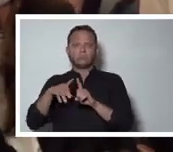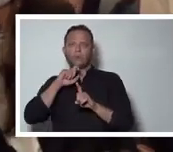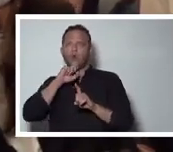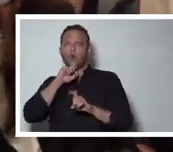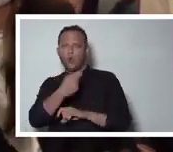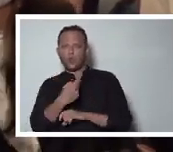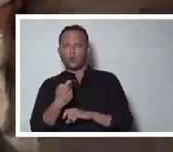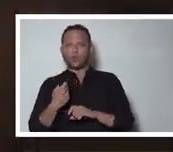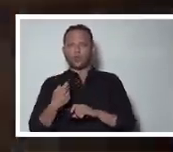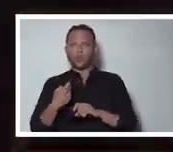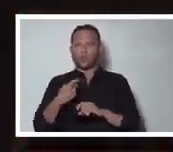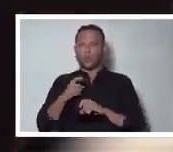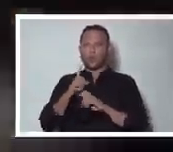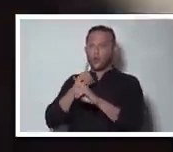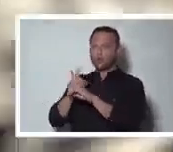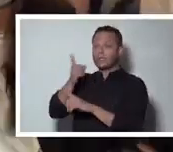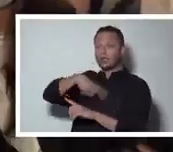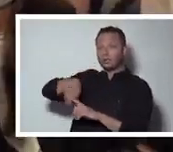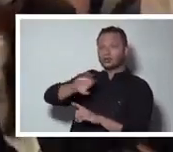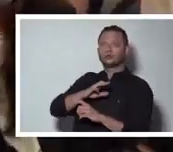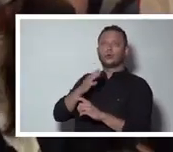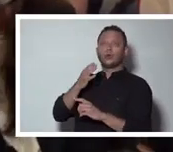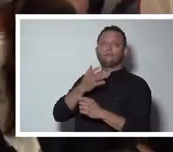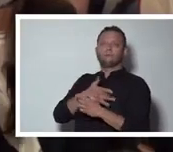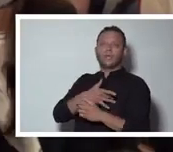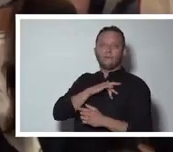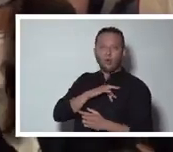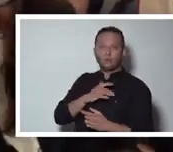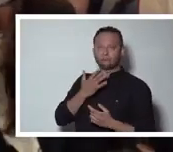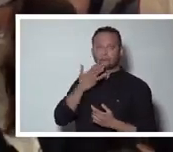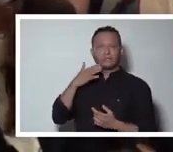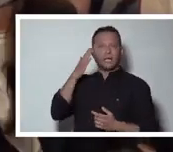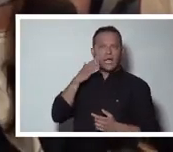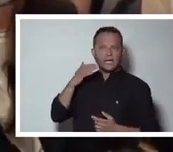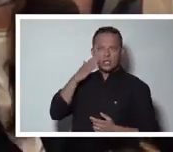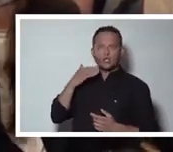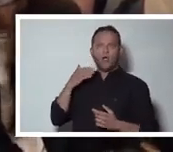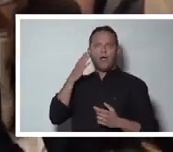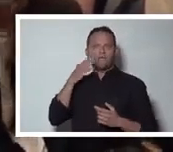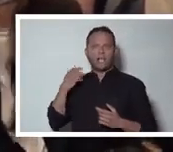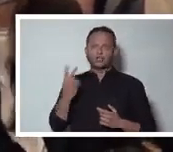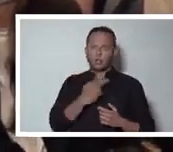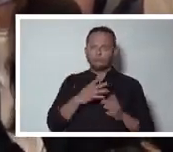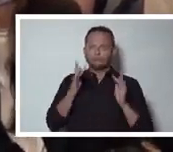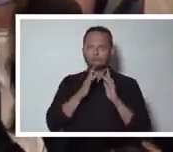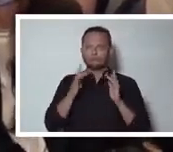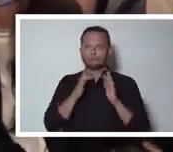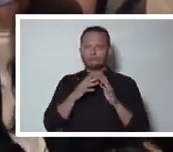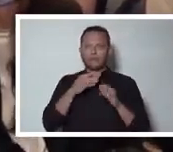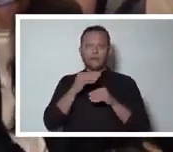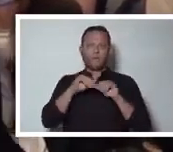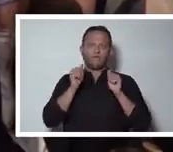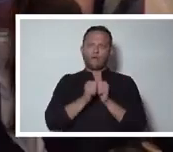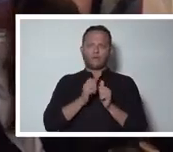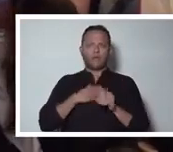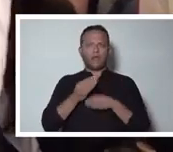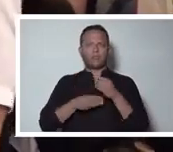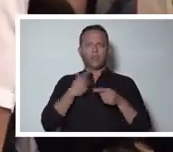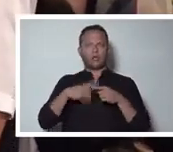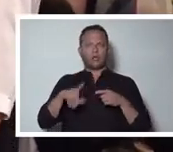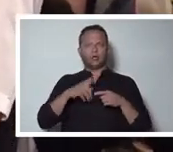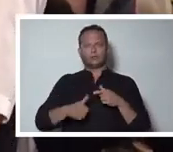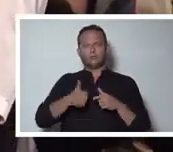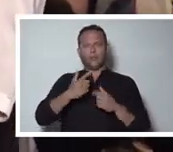odio frente a su odio nuestro amor Nuestro cariño nuestros afectos y nuestra manera de hacer las cosas de